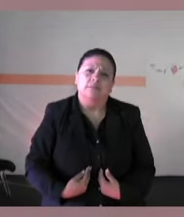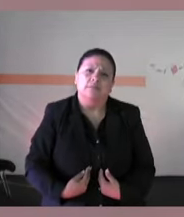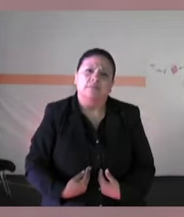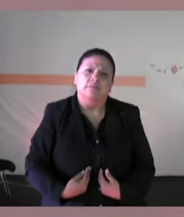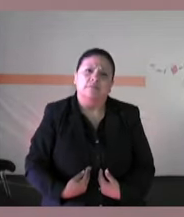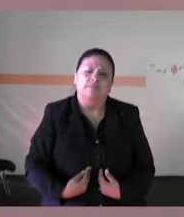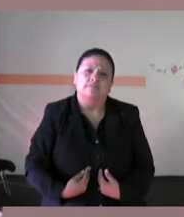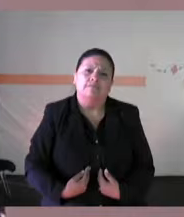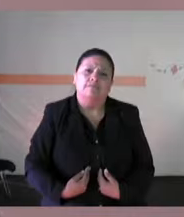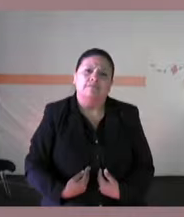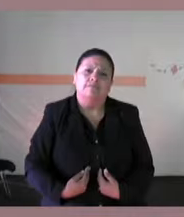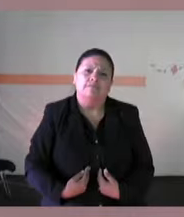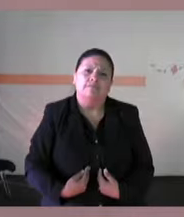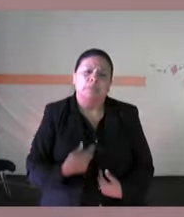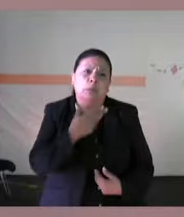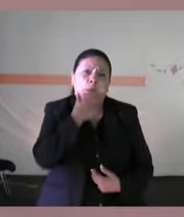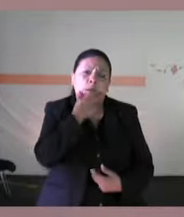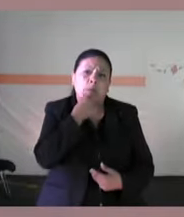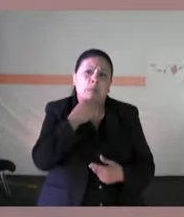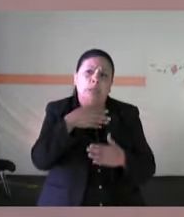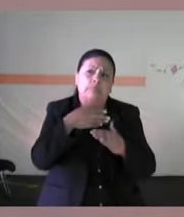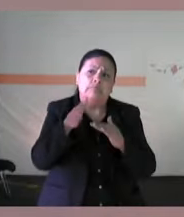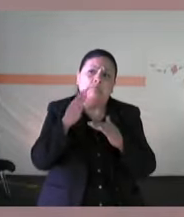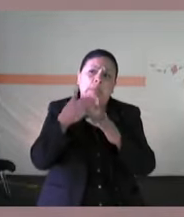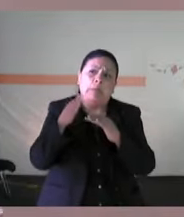Se van los hombres, hasta luego.